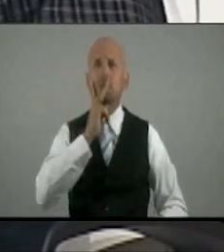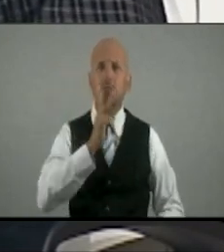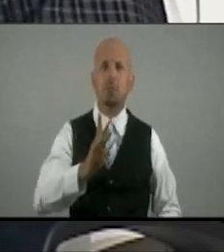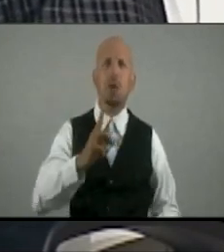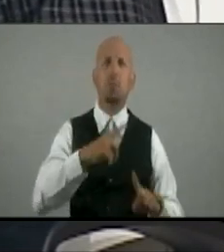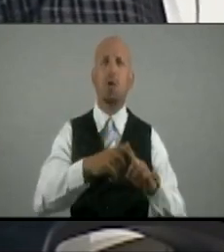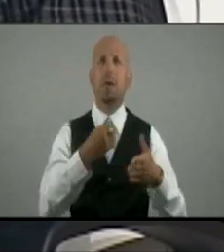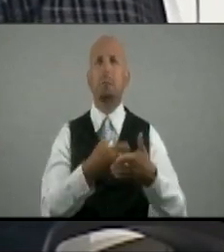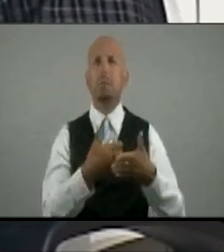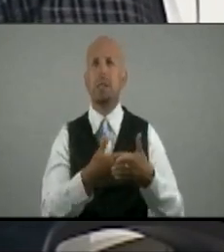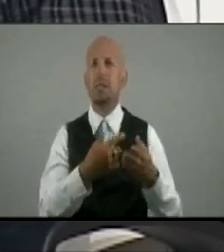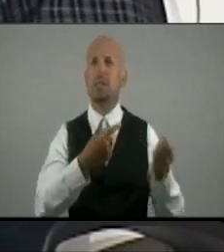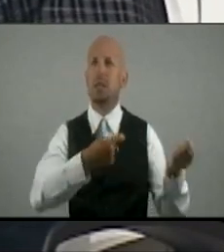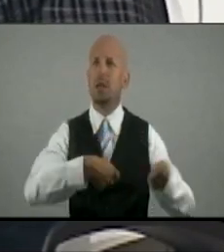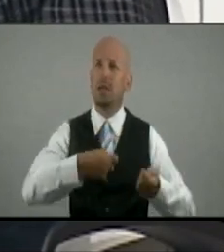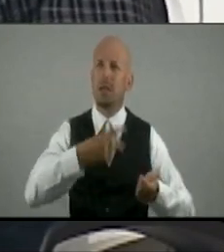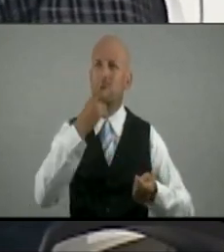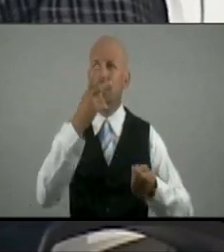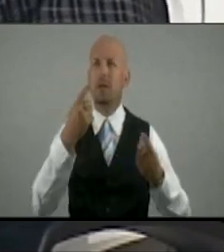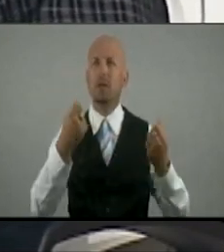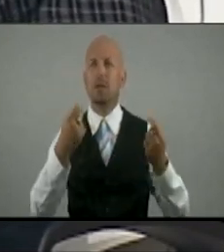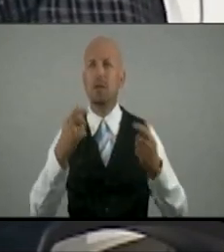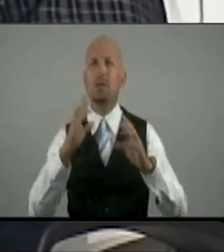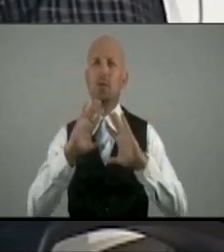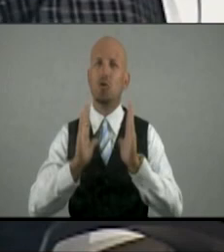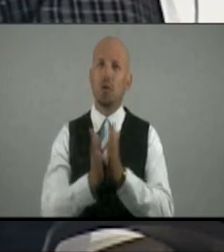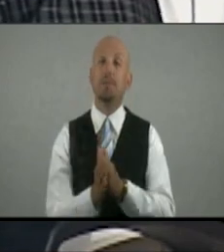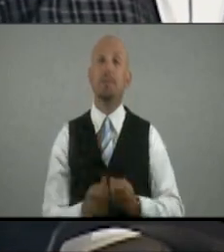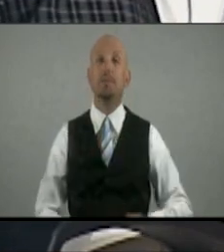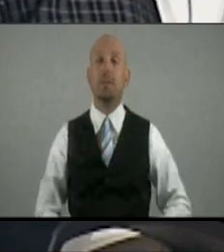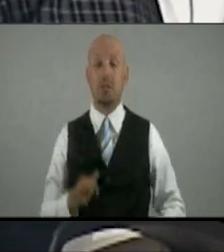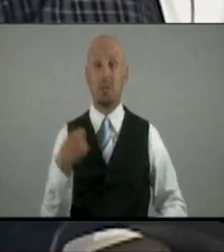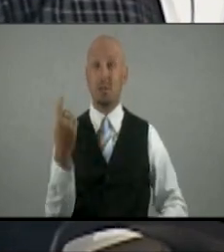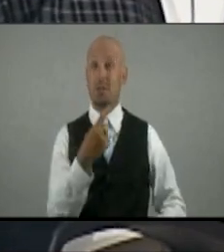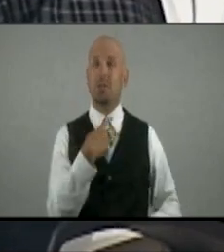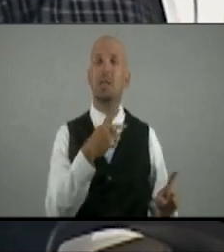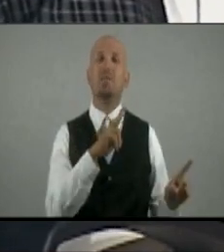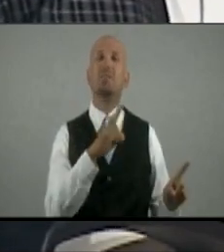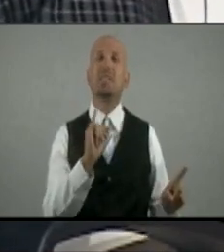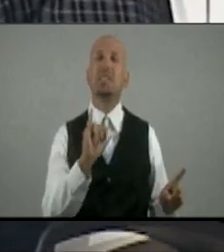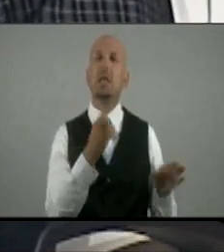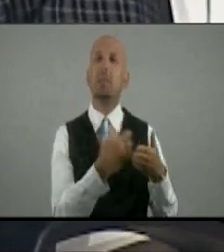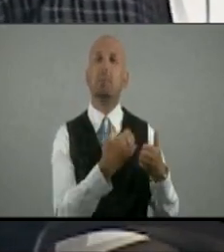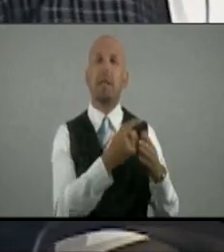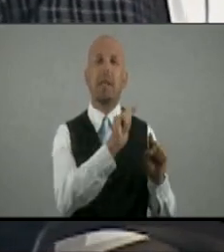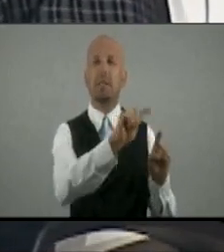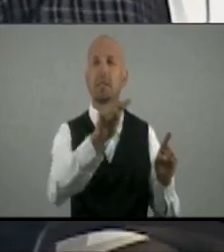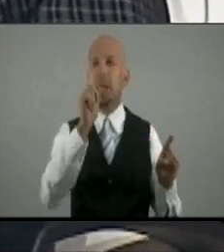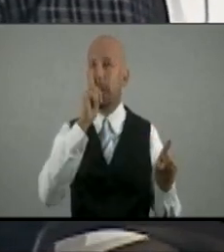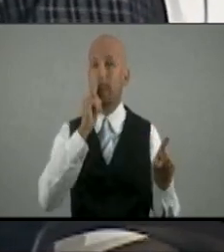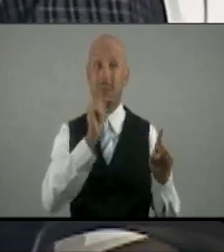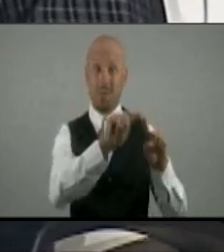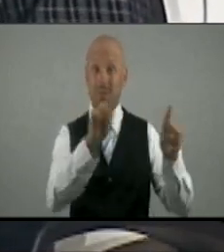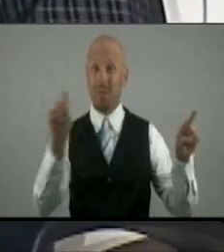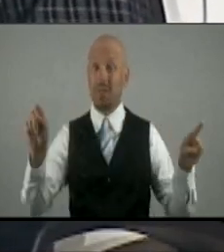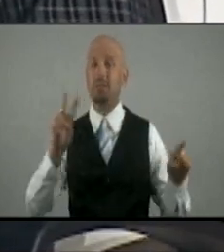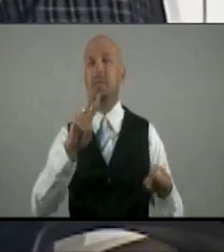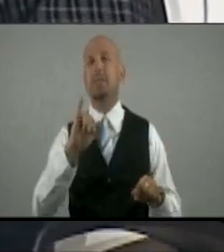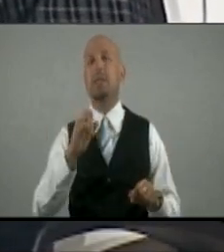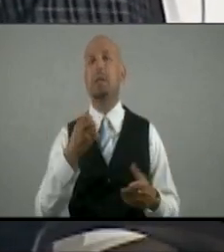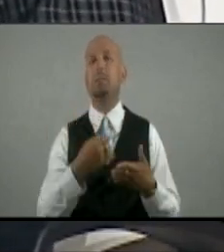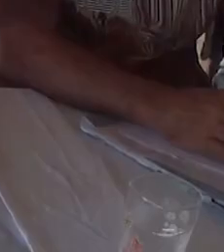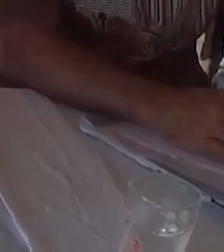empresarial nosotros tenemos un total de 26 empresas que comercializan productos agropecuarios que hemos ido trabajando